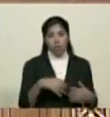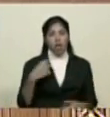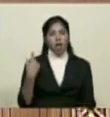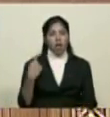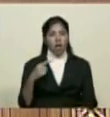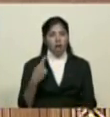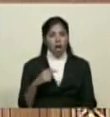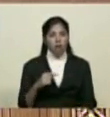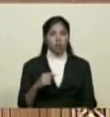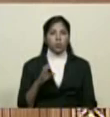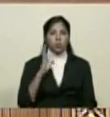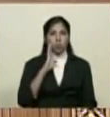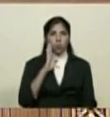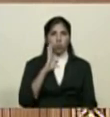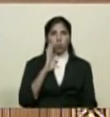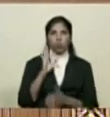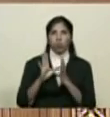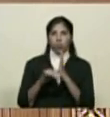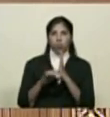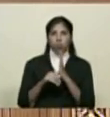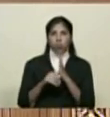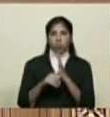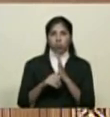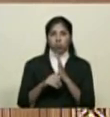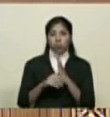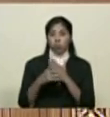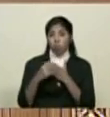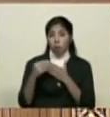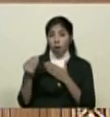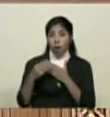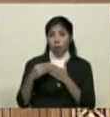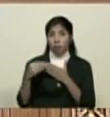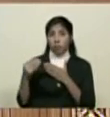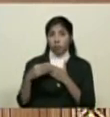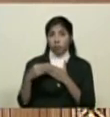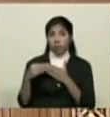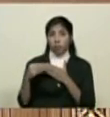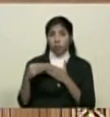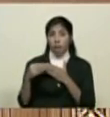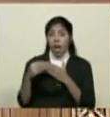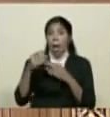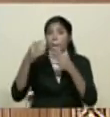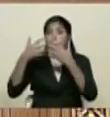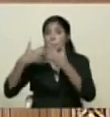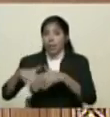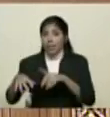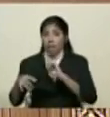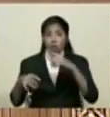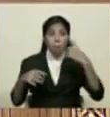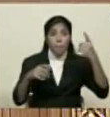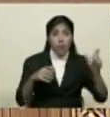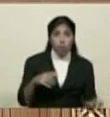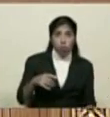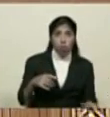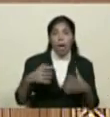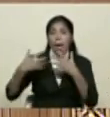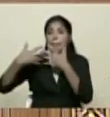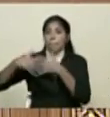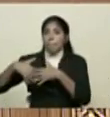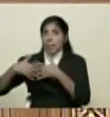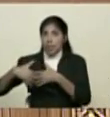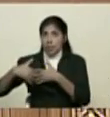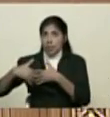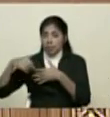irregularidades por mal uso de divisas, empresas, no personas naturales, fueron sobreseídas